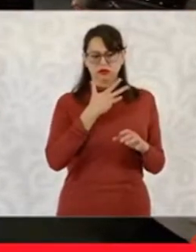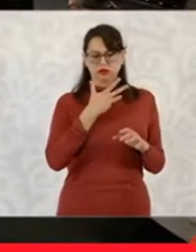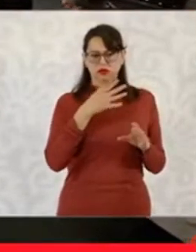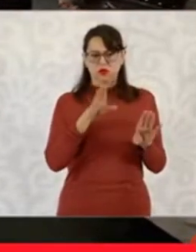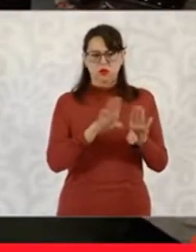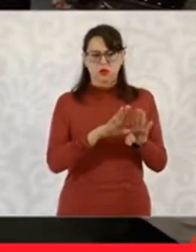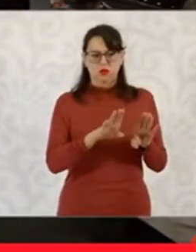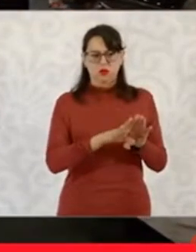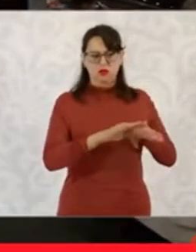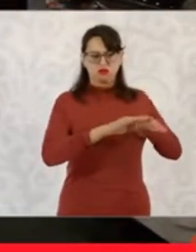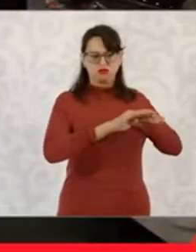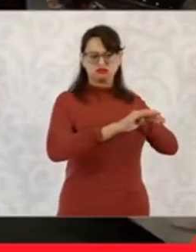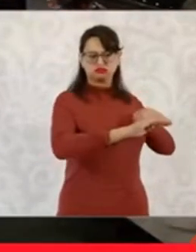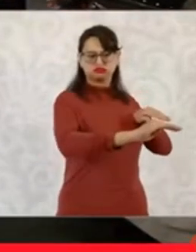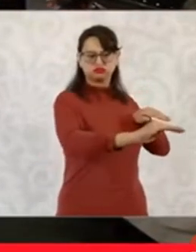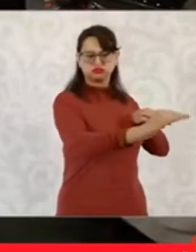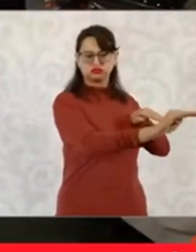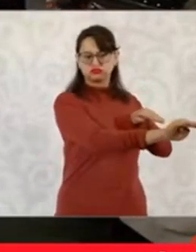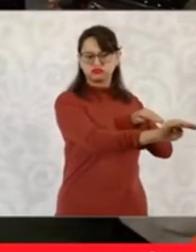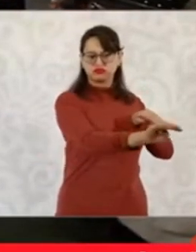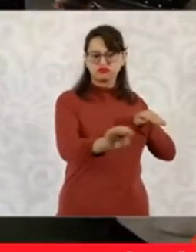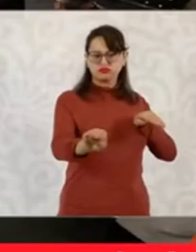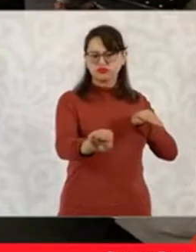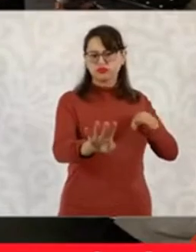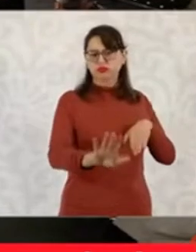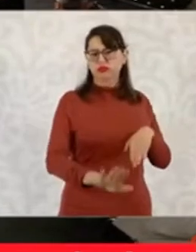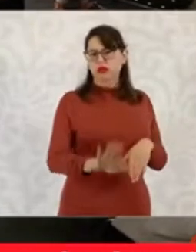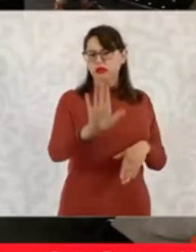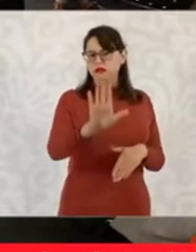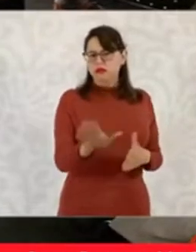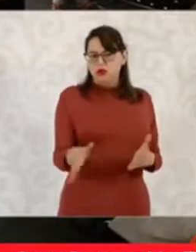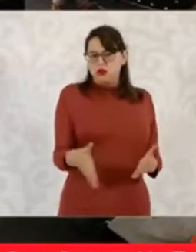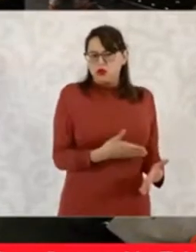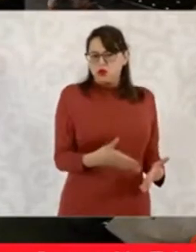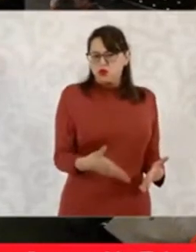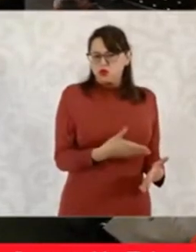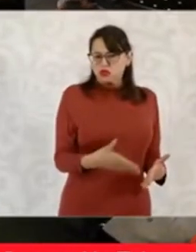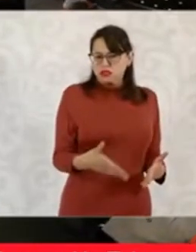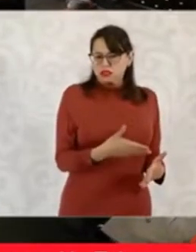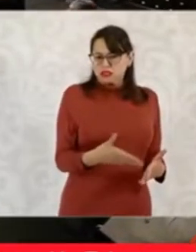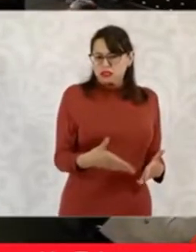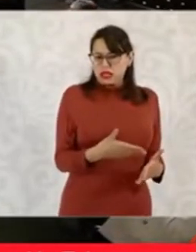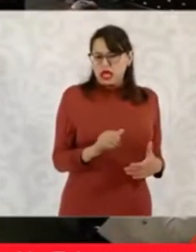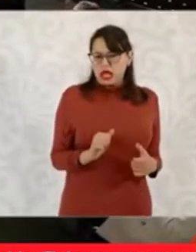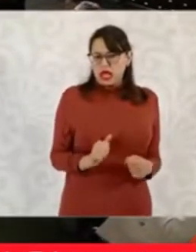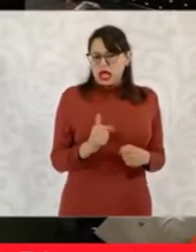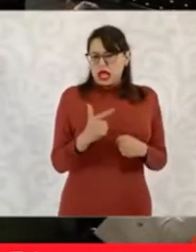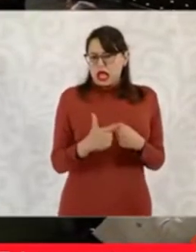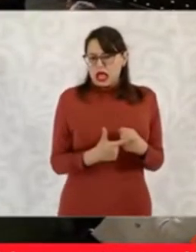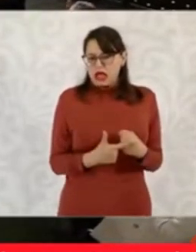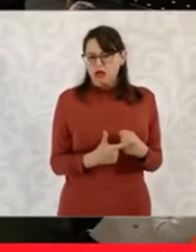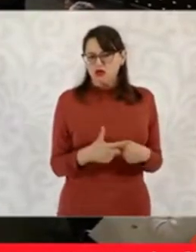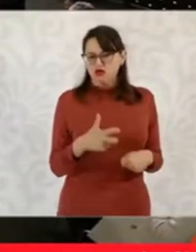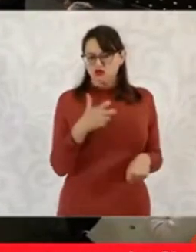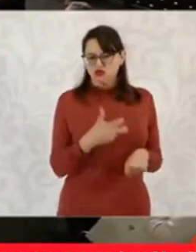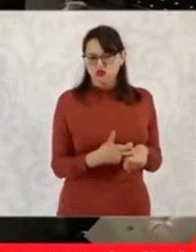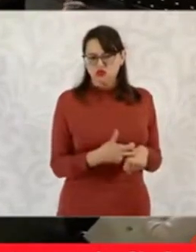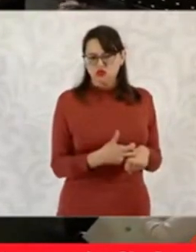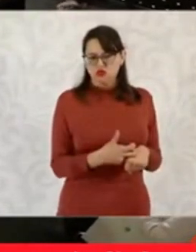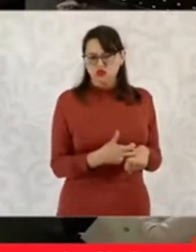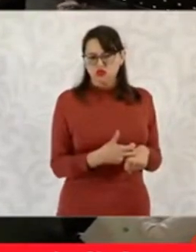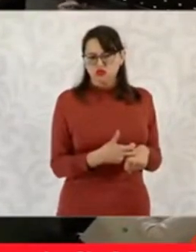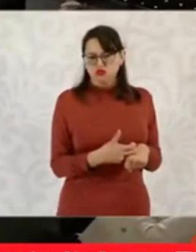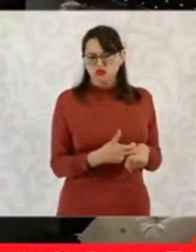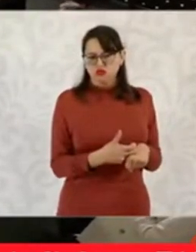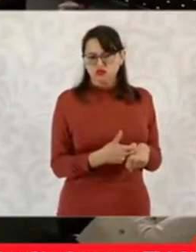una cocina o de algo similar. Está en las orillas hay cemento, como